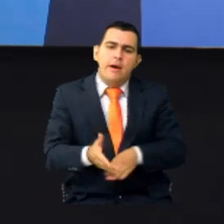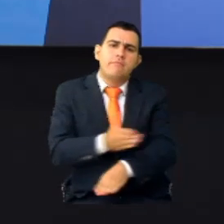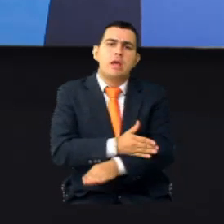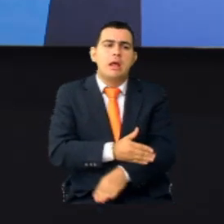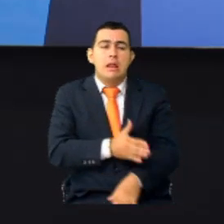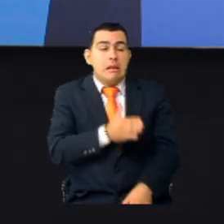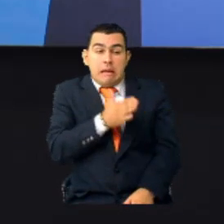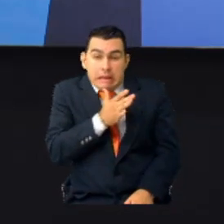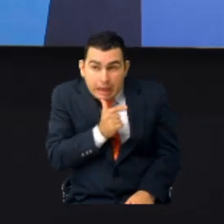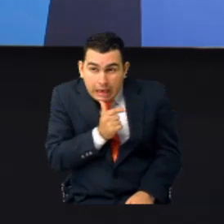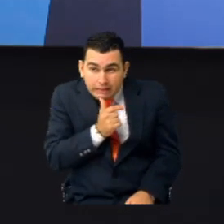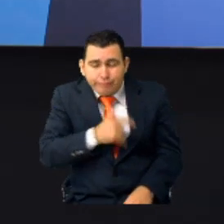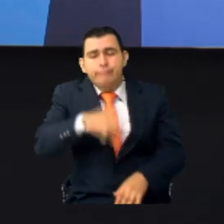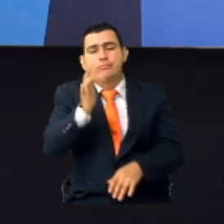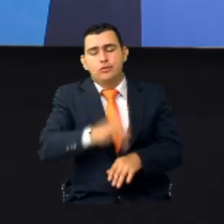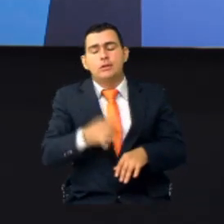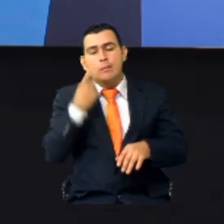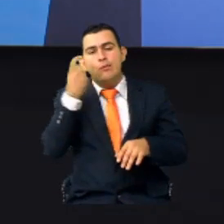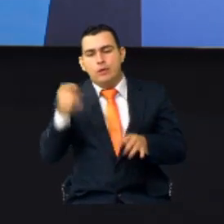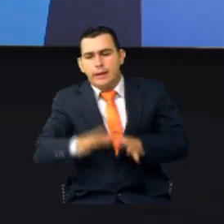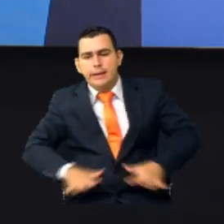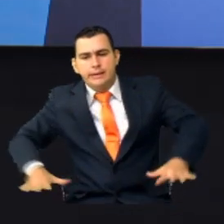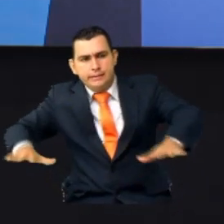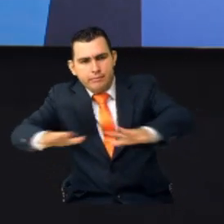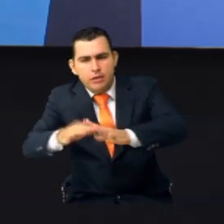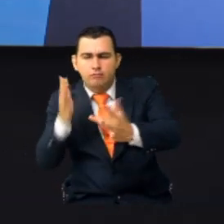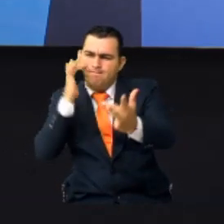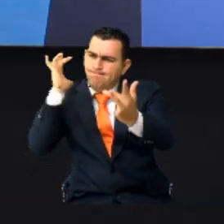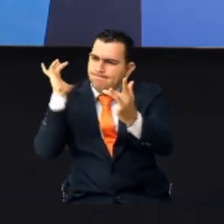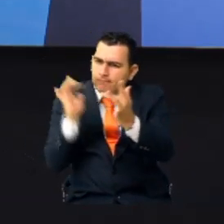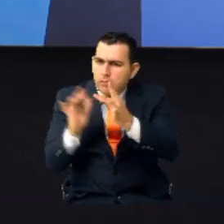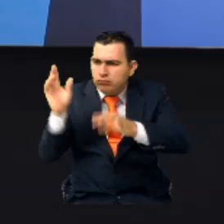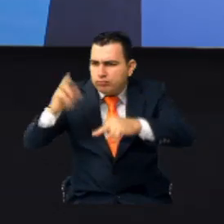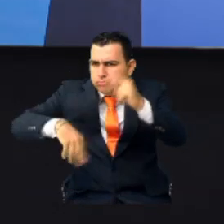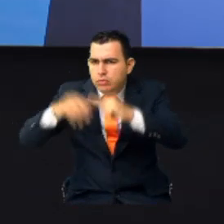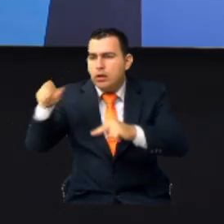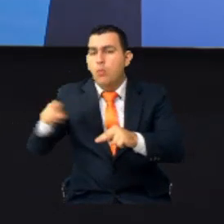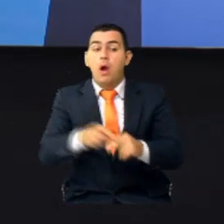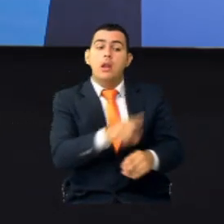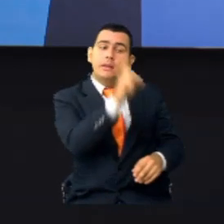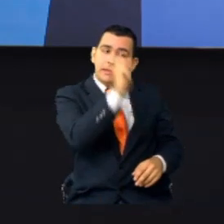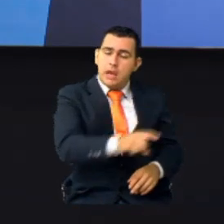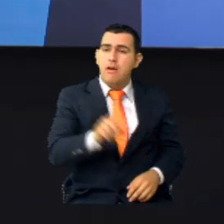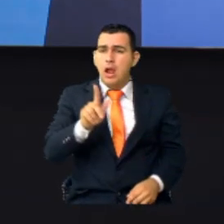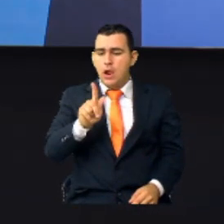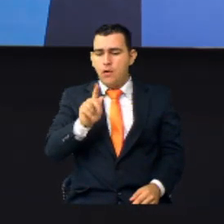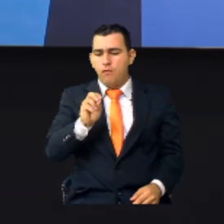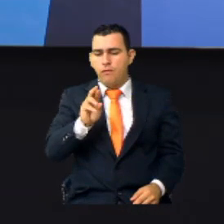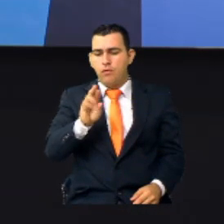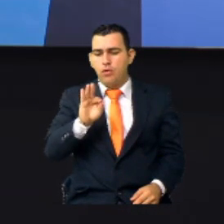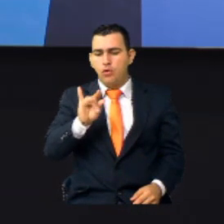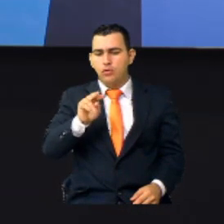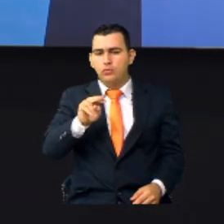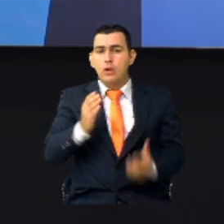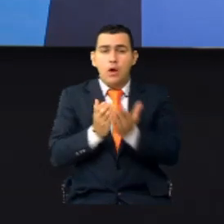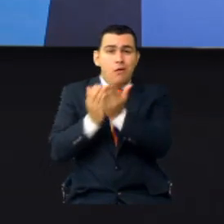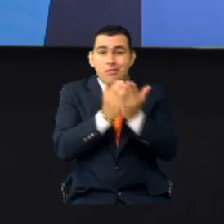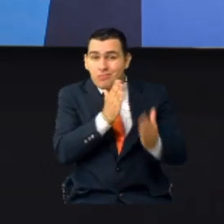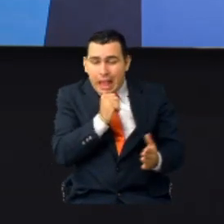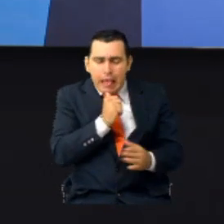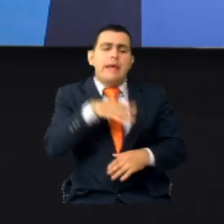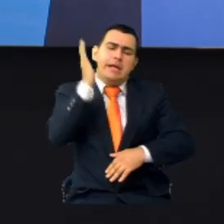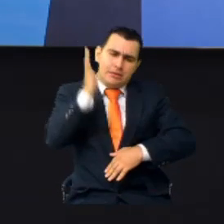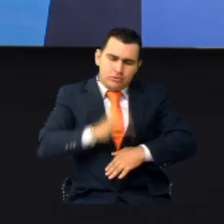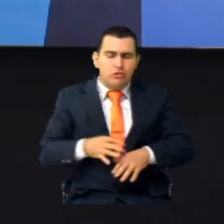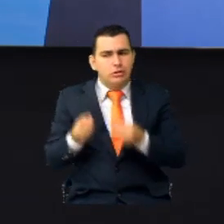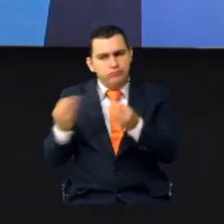el espacio adecuado para que esta infraestructura, que esta institución tenga un espacio adecuado, digno para los estudiantes, y podamos darle las herramientas